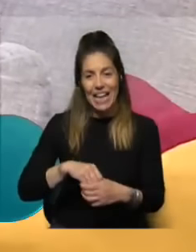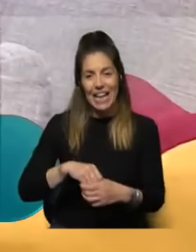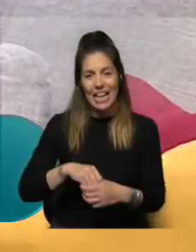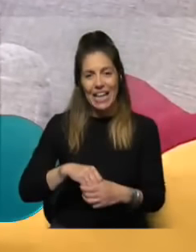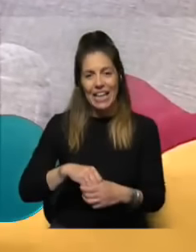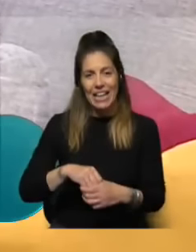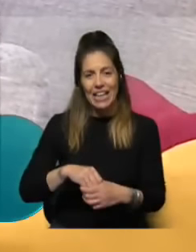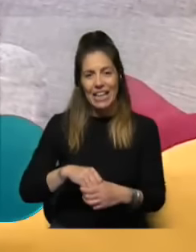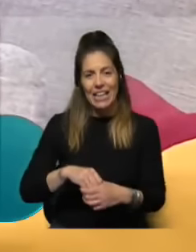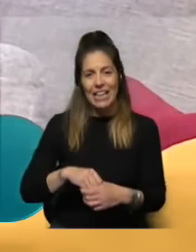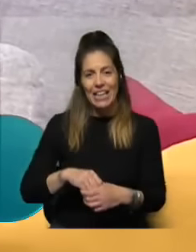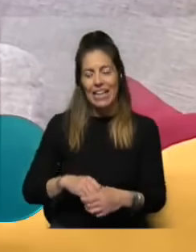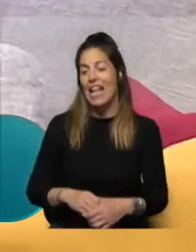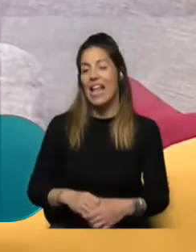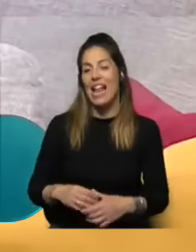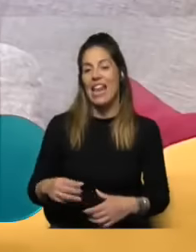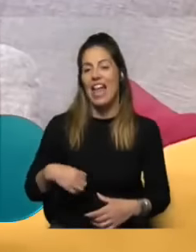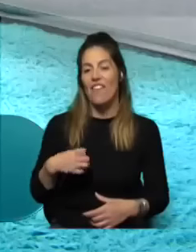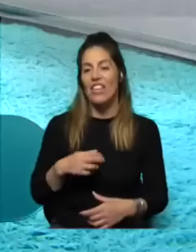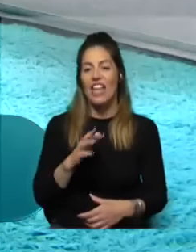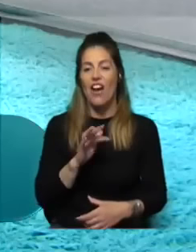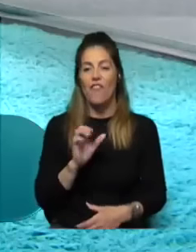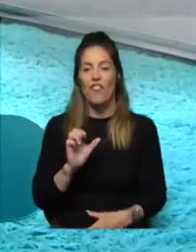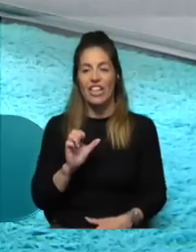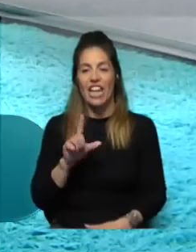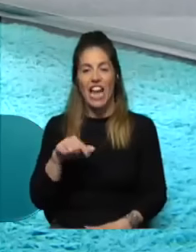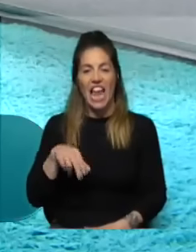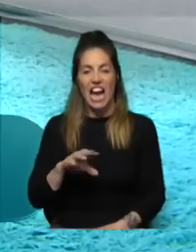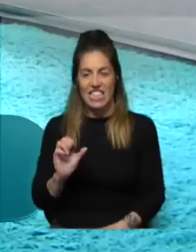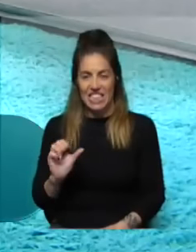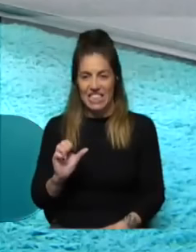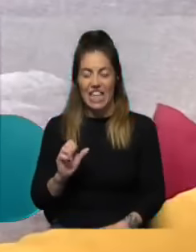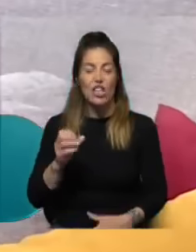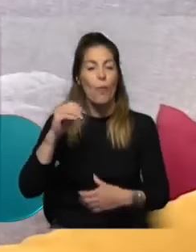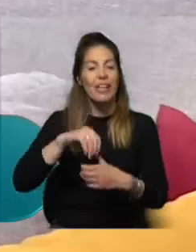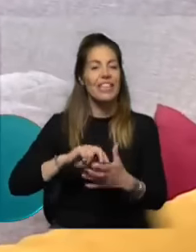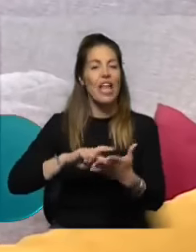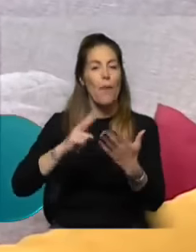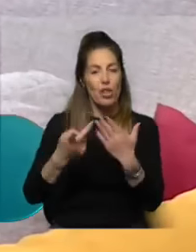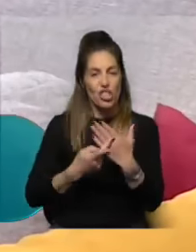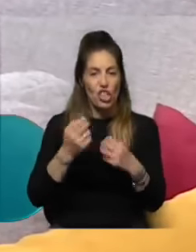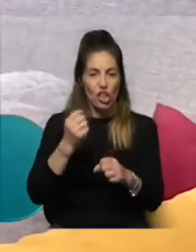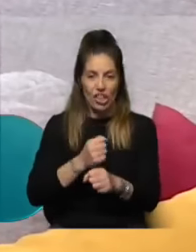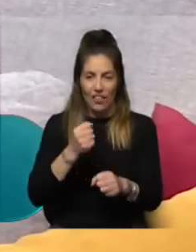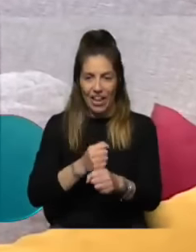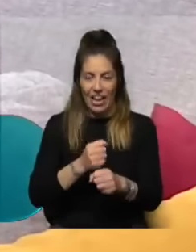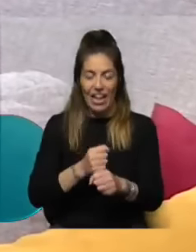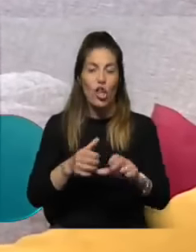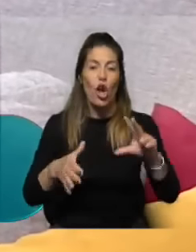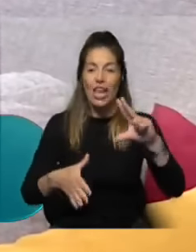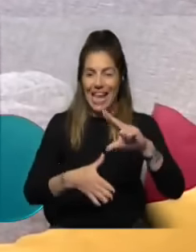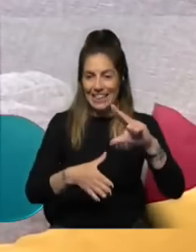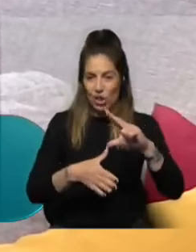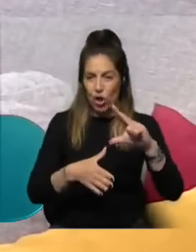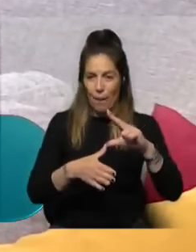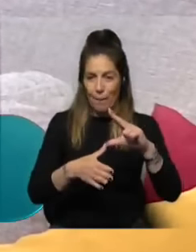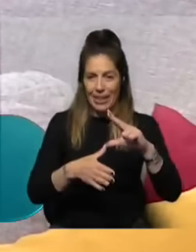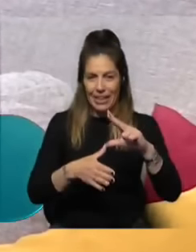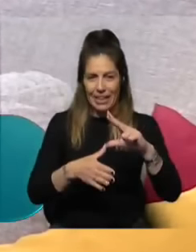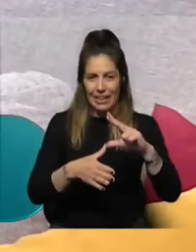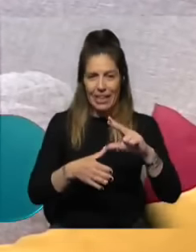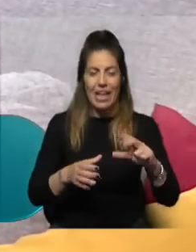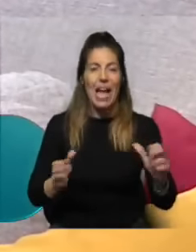de freelance me escogió y estoy metida en varios proyectos de trabajando como para Latinoamérica, estoy metida en reclames,